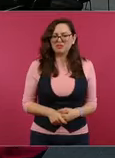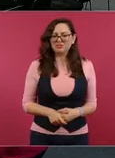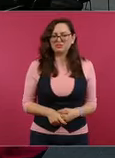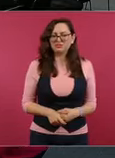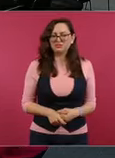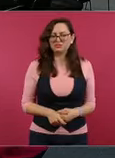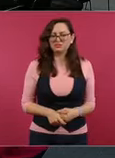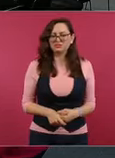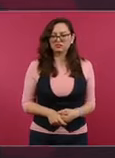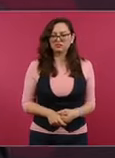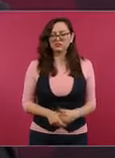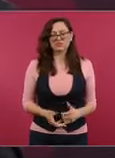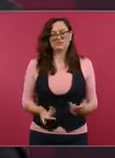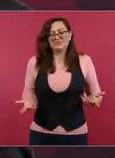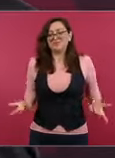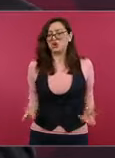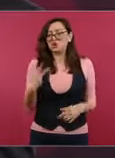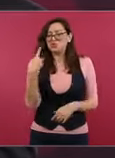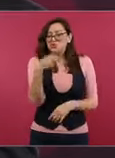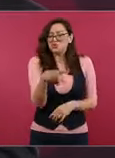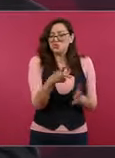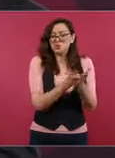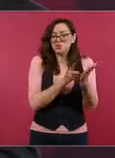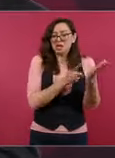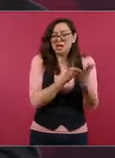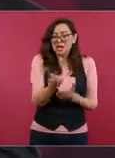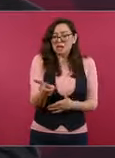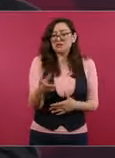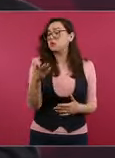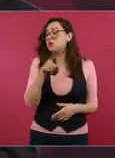Candidato senador. Pues tienen todo el derecho de cuestionarlo.